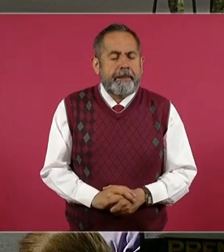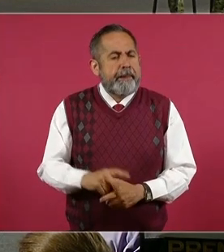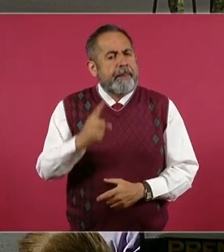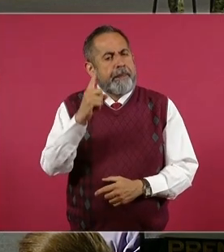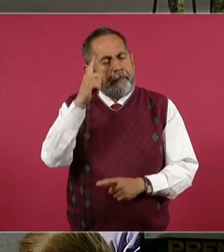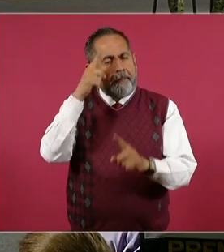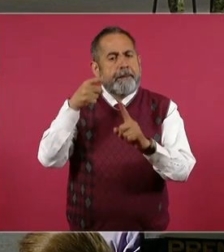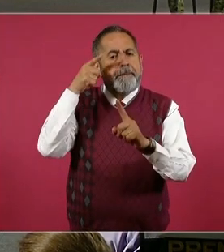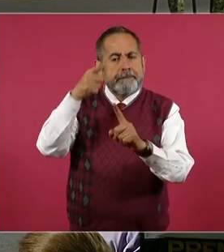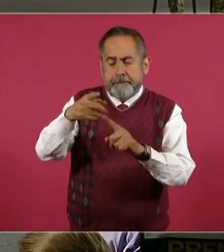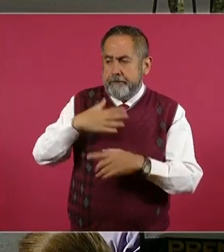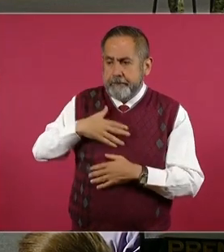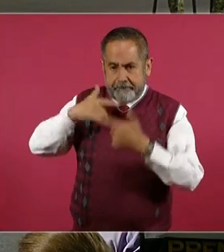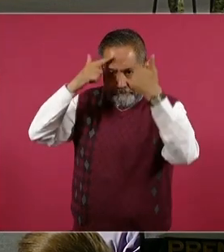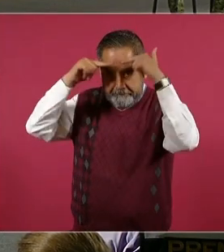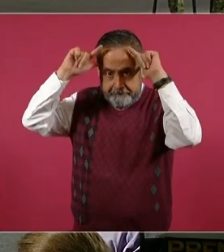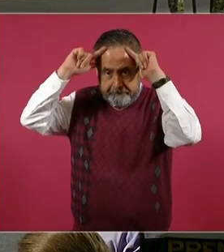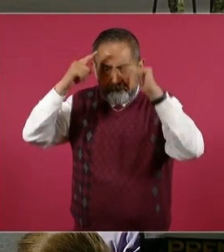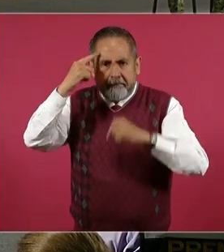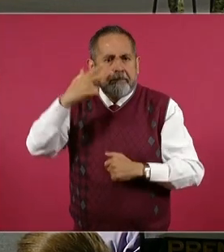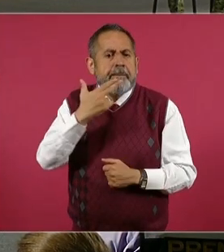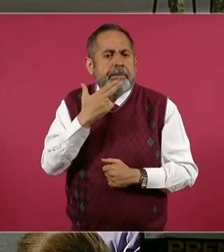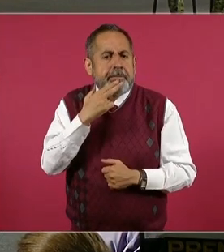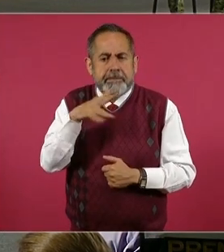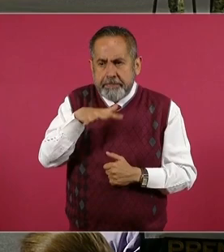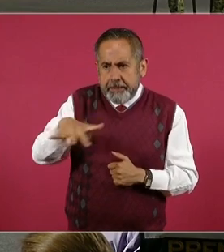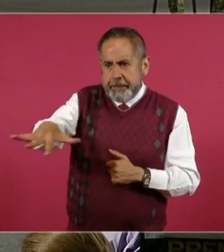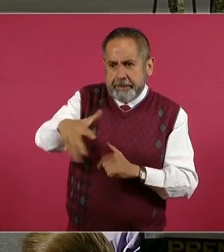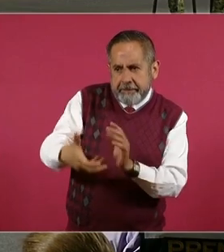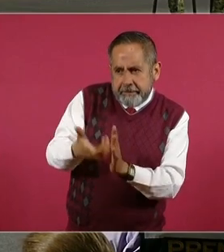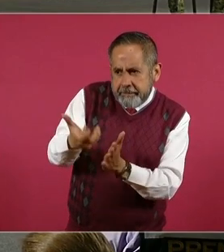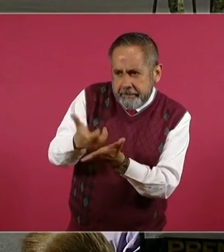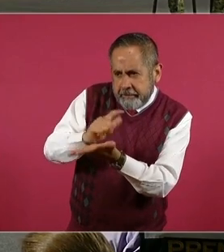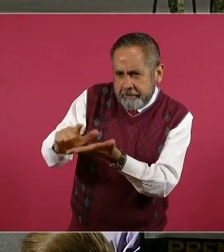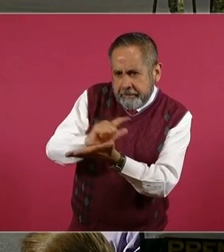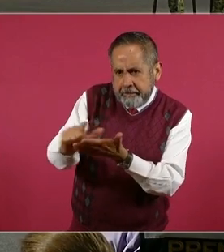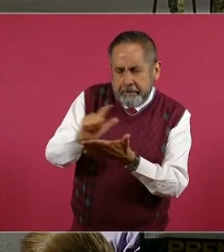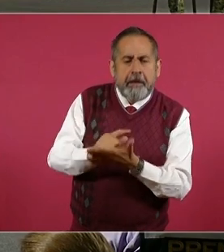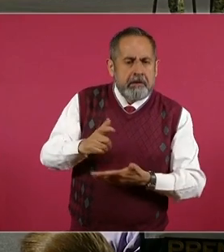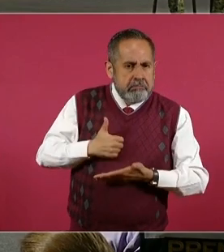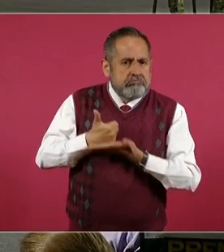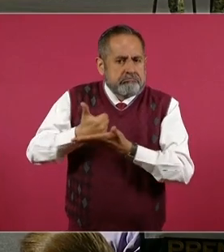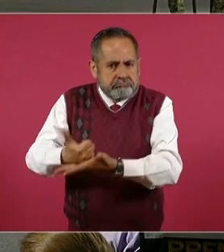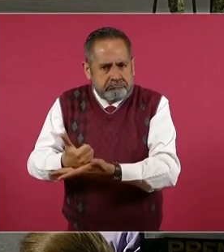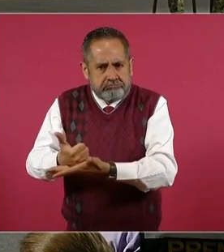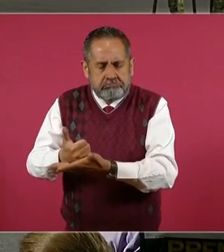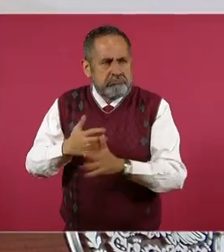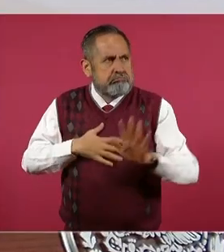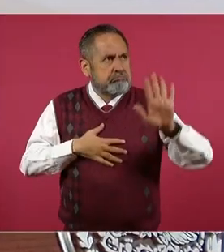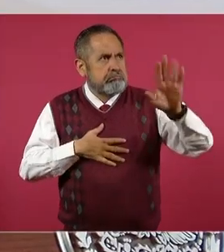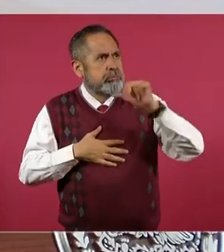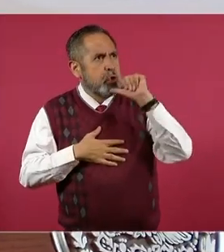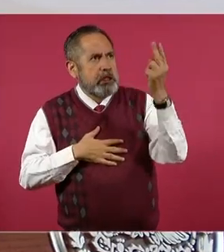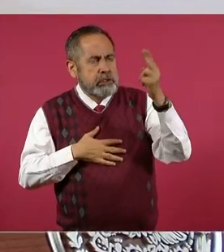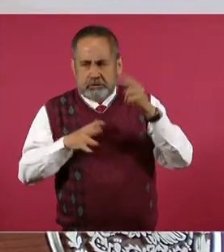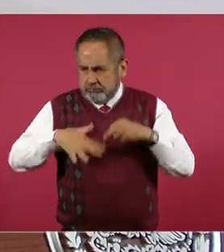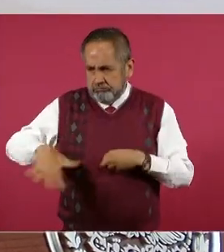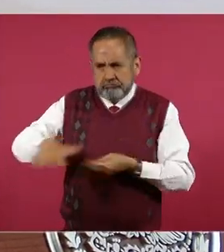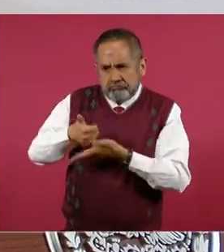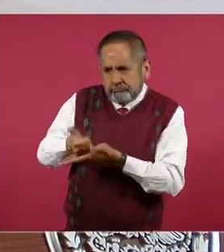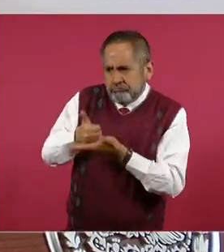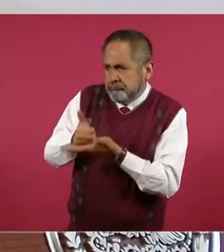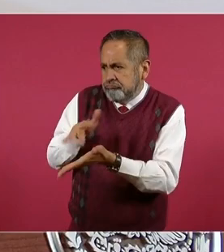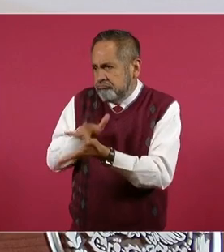de las funciones que tiene Marina es apoyar y atender todo ese dragado. Y queremos llegar y ser autosuficientes en esta materia